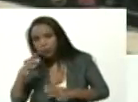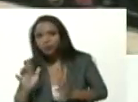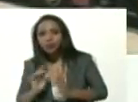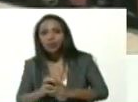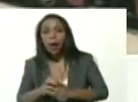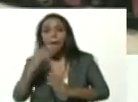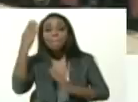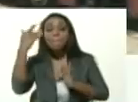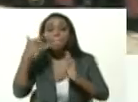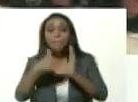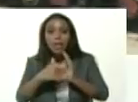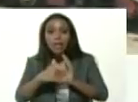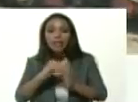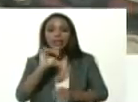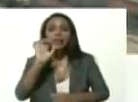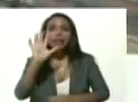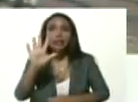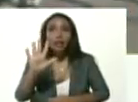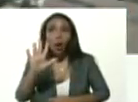personas